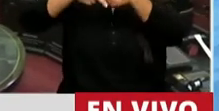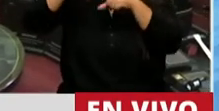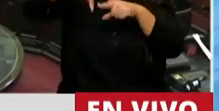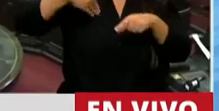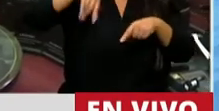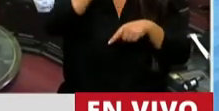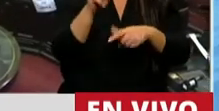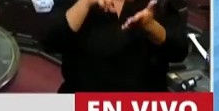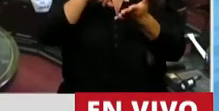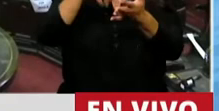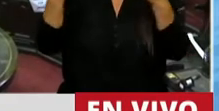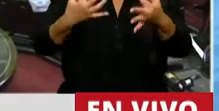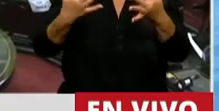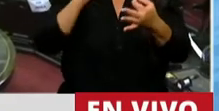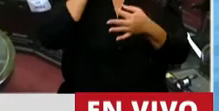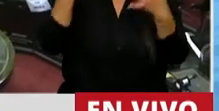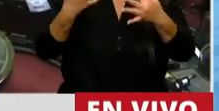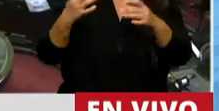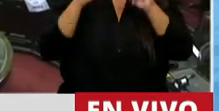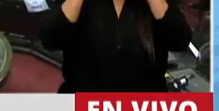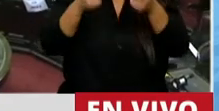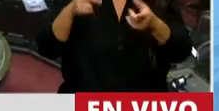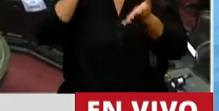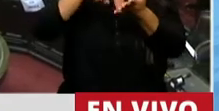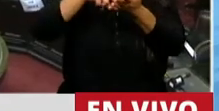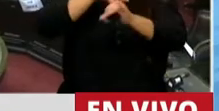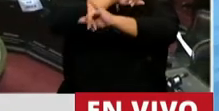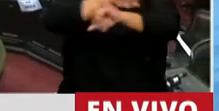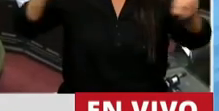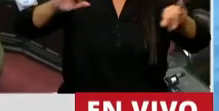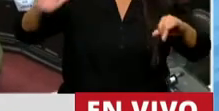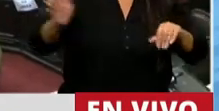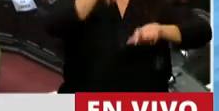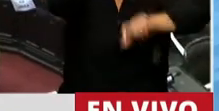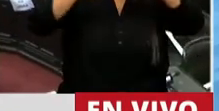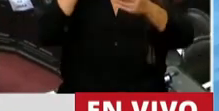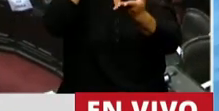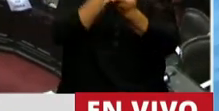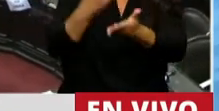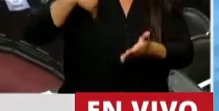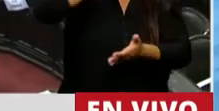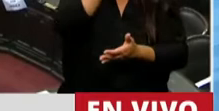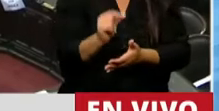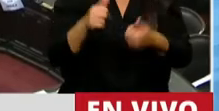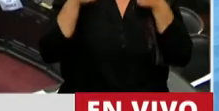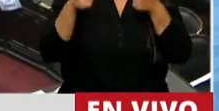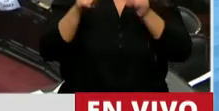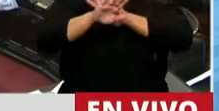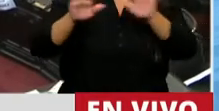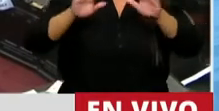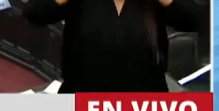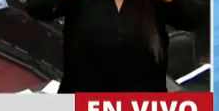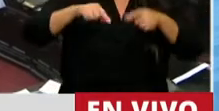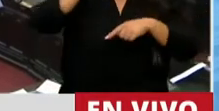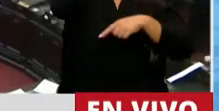es una gran noticia, pero en realidad es una gran noticia para todos los argentinos y argentinas en este país. Que podamos definir una política